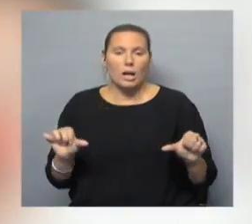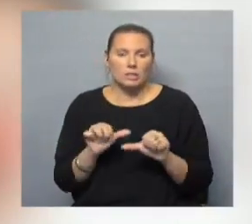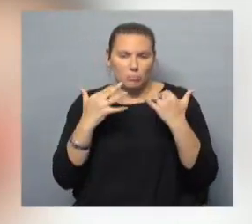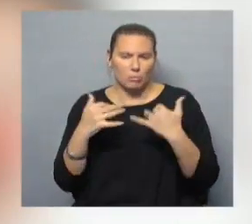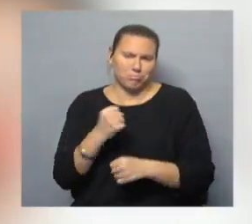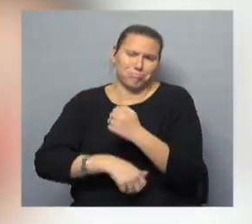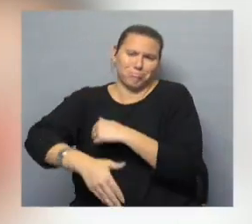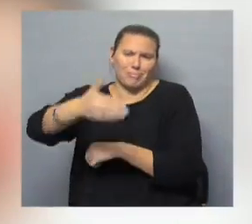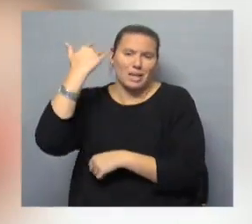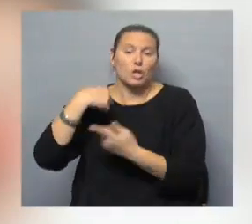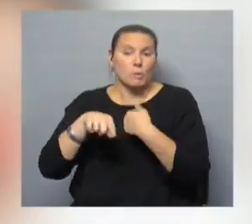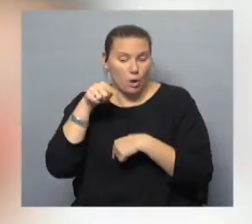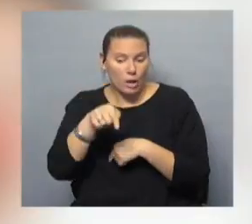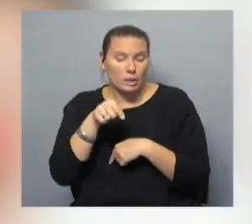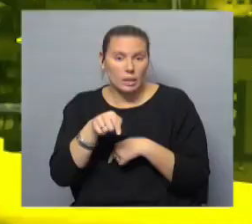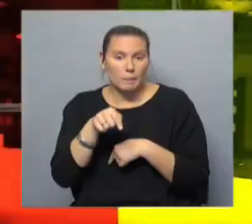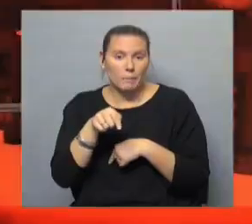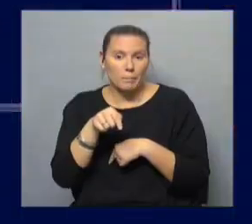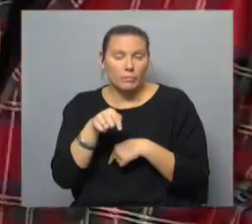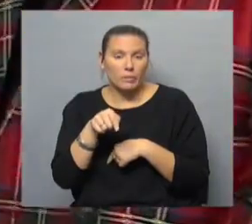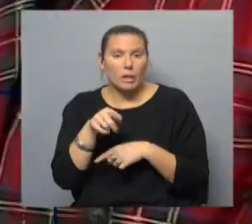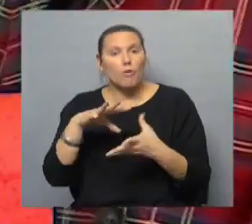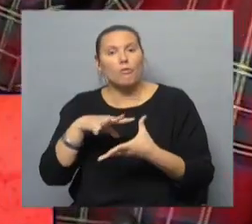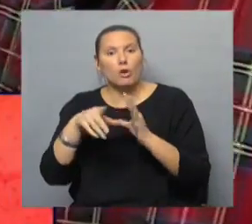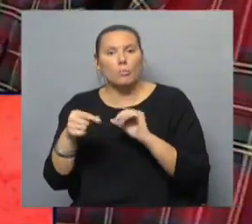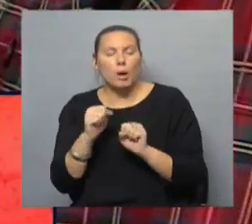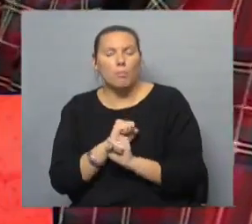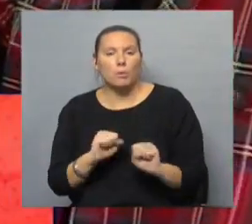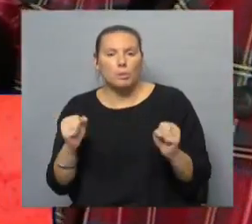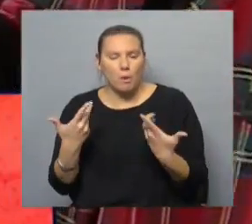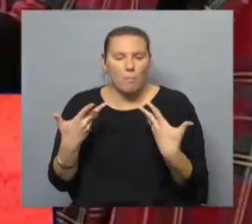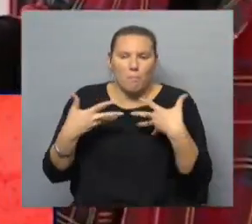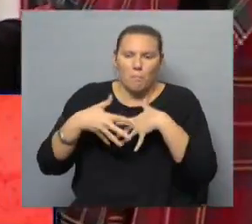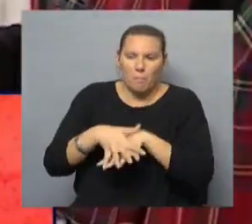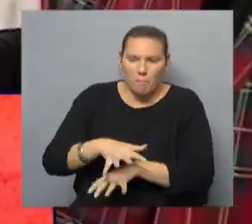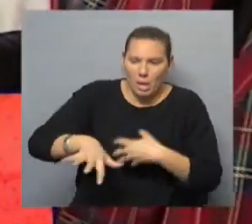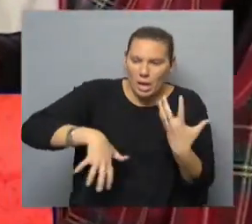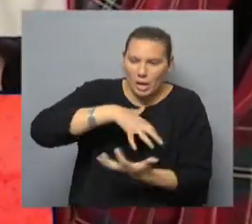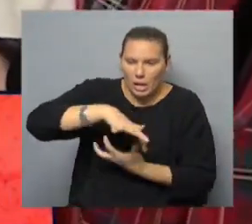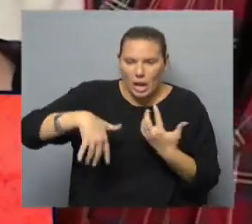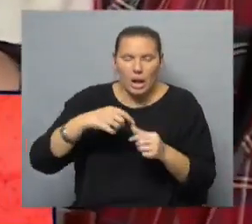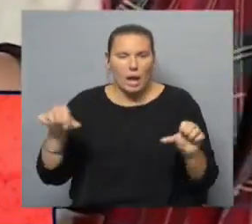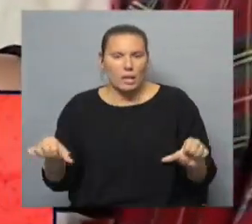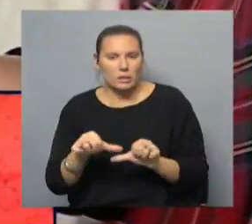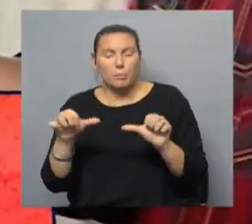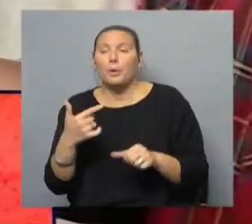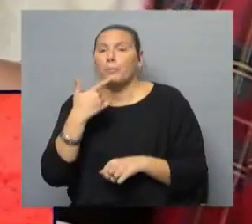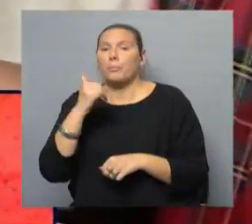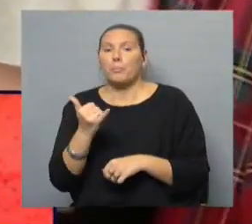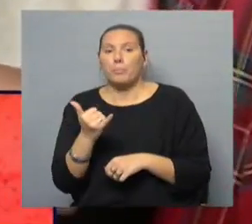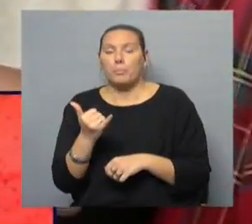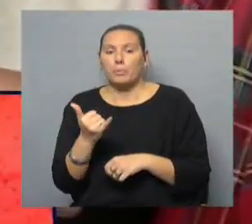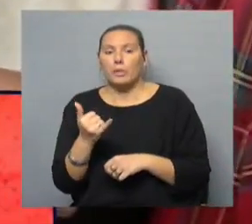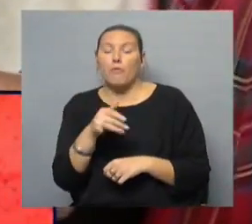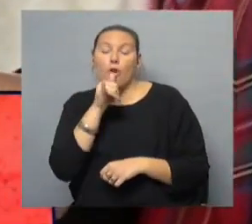muchos años, pero Boticario también es como la forma que encontramos de mezclar todas las cosas que hacemos, porque es nuestra forma